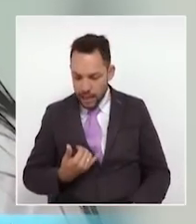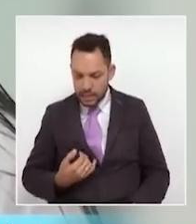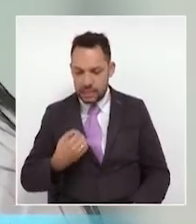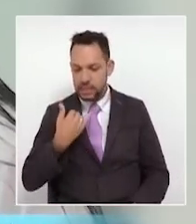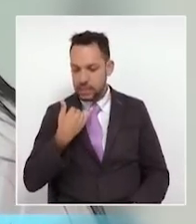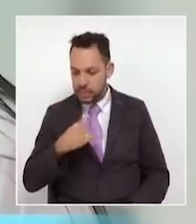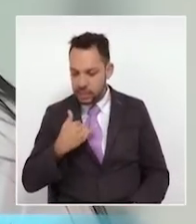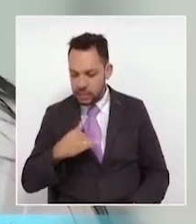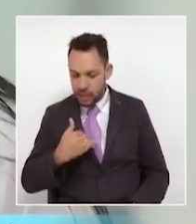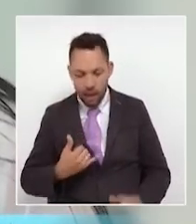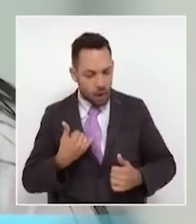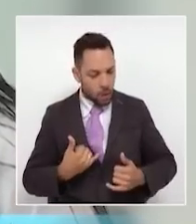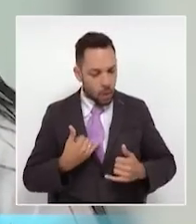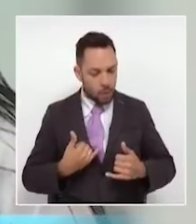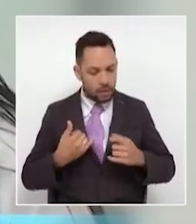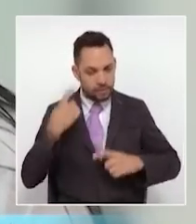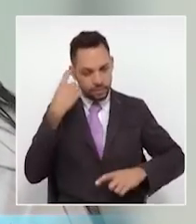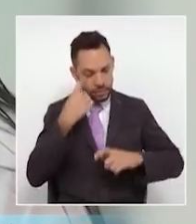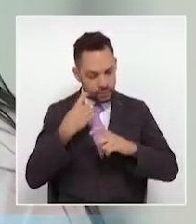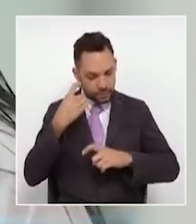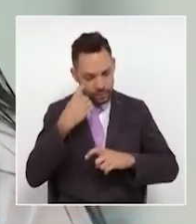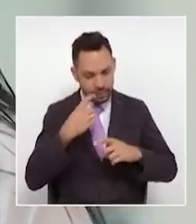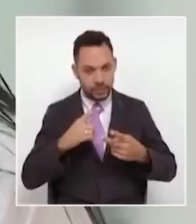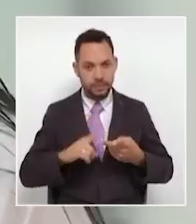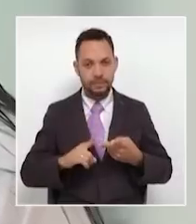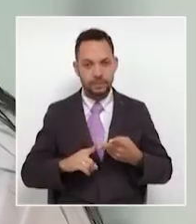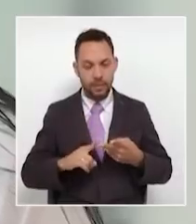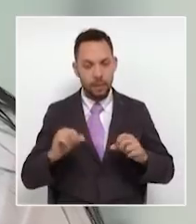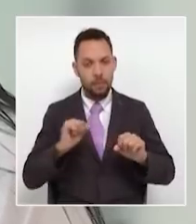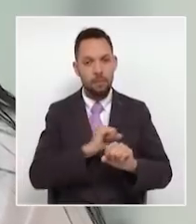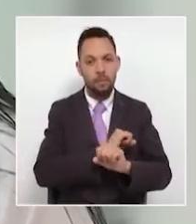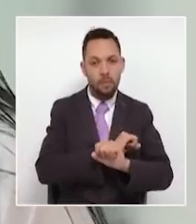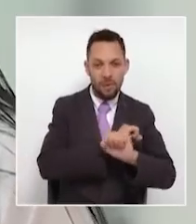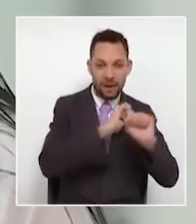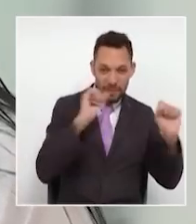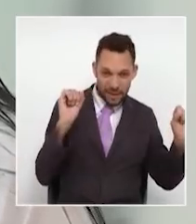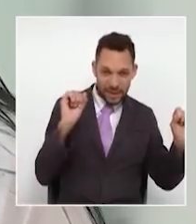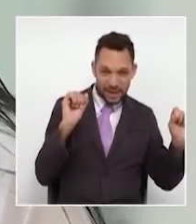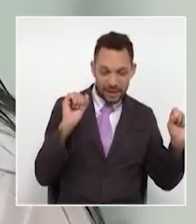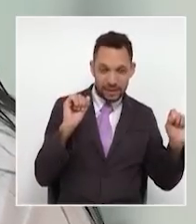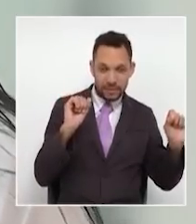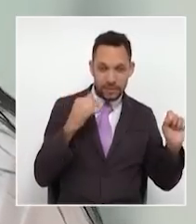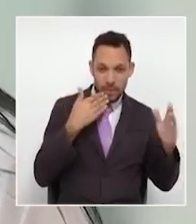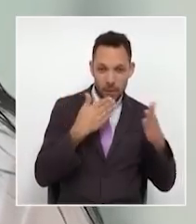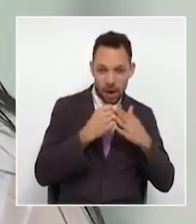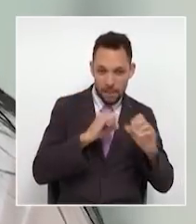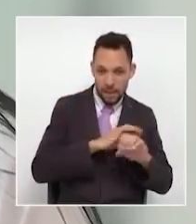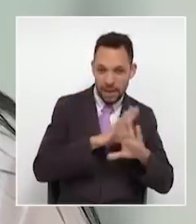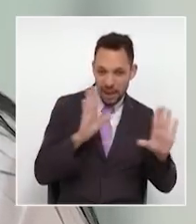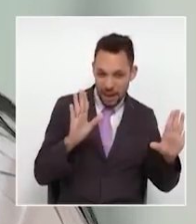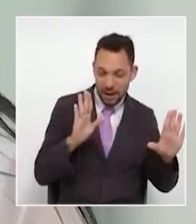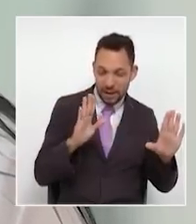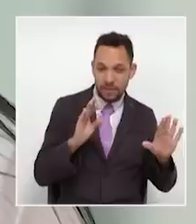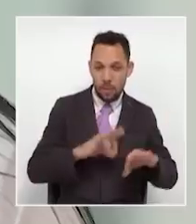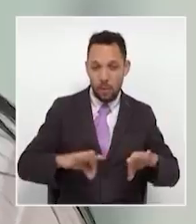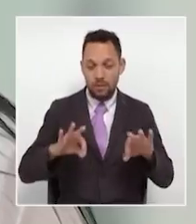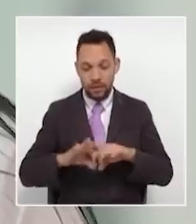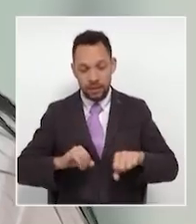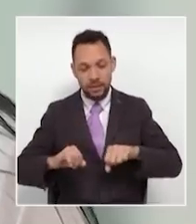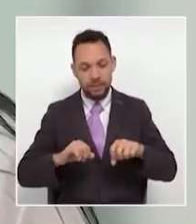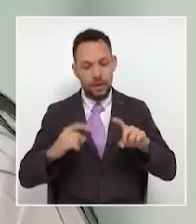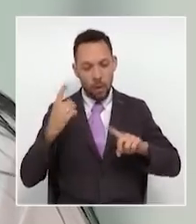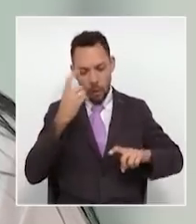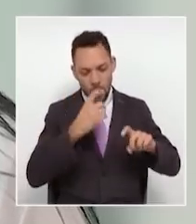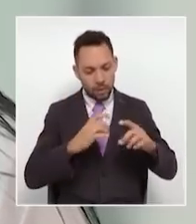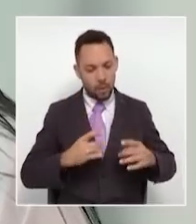en el ahora y en las mañanas que es en el momento donde más tranquilidad mental tenemos es un momento ideal para hacerlo es